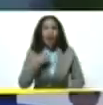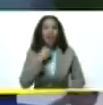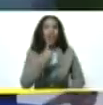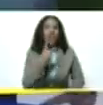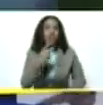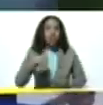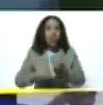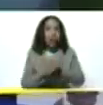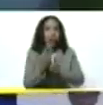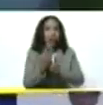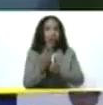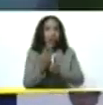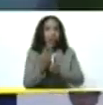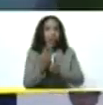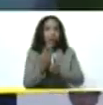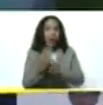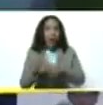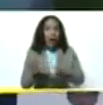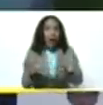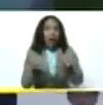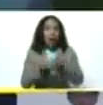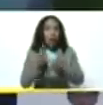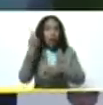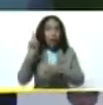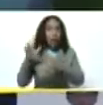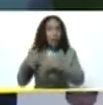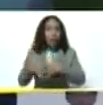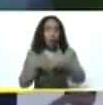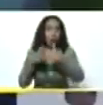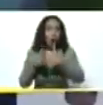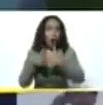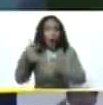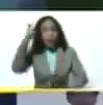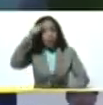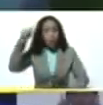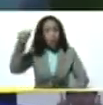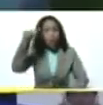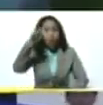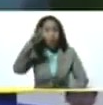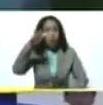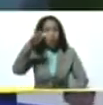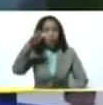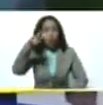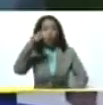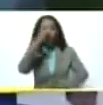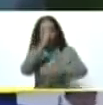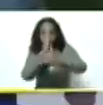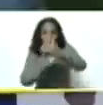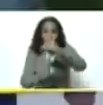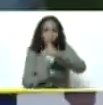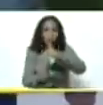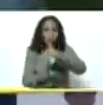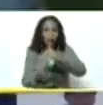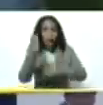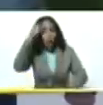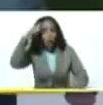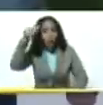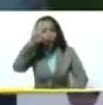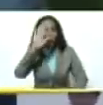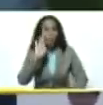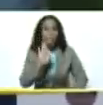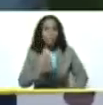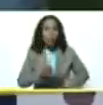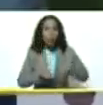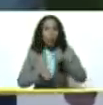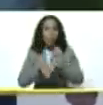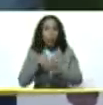en la reunión de Los Ángeles. Y serán los pueblos humildes, los pueblos de a pie, quien